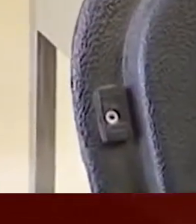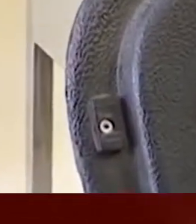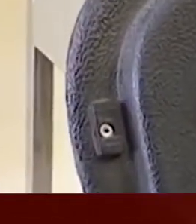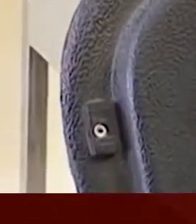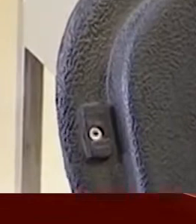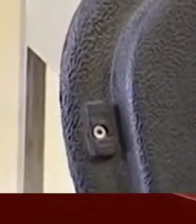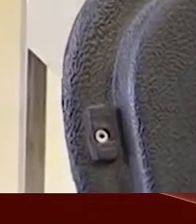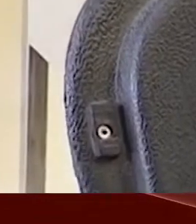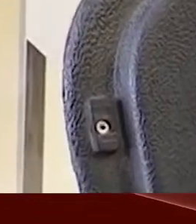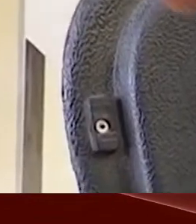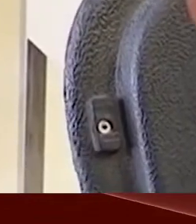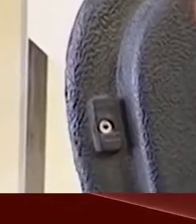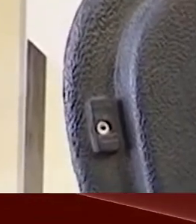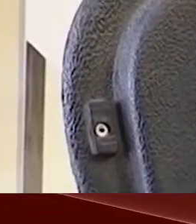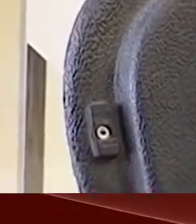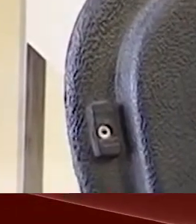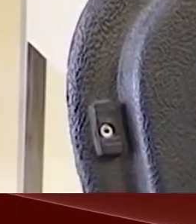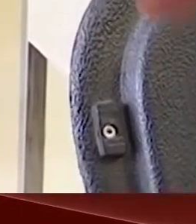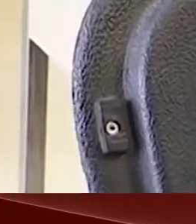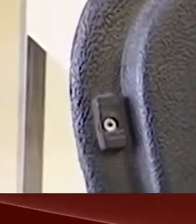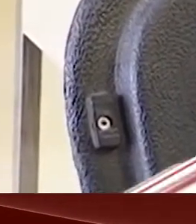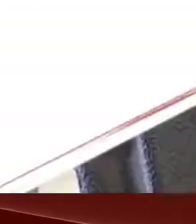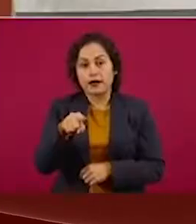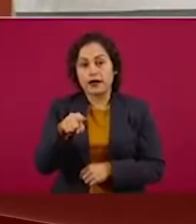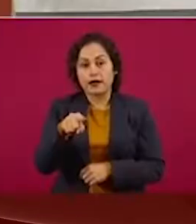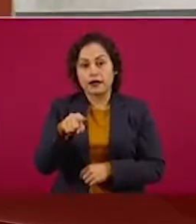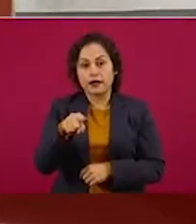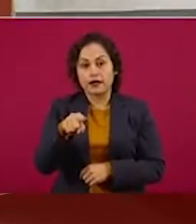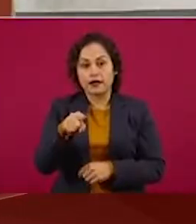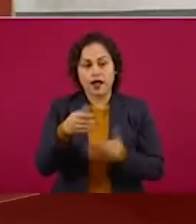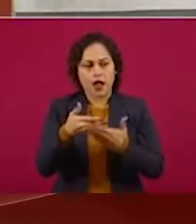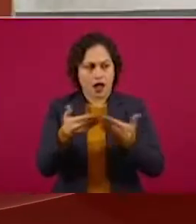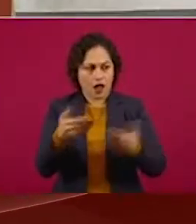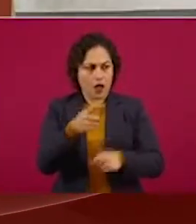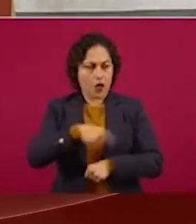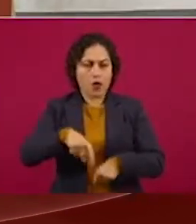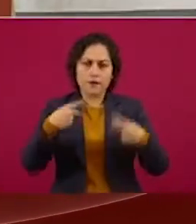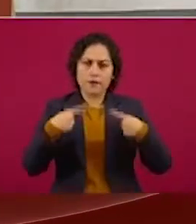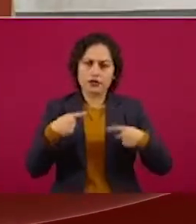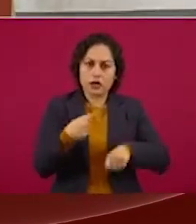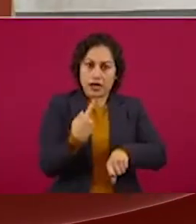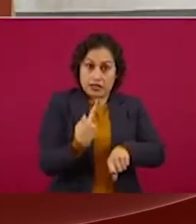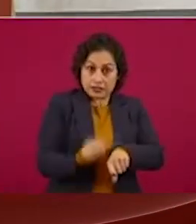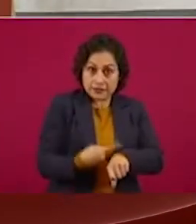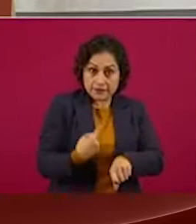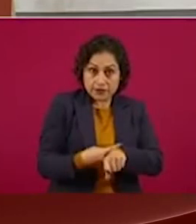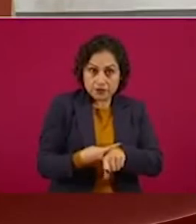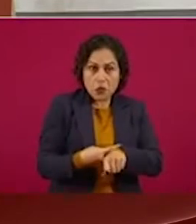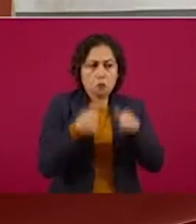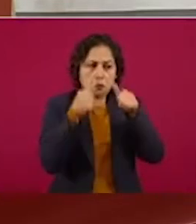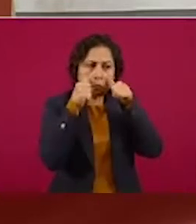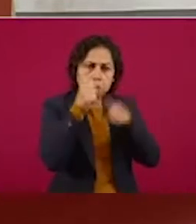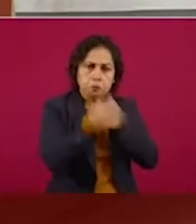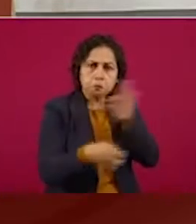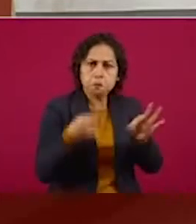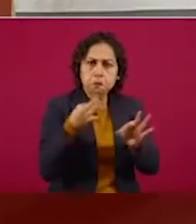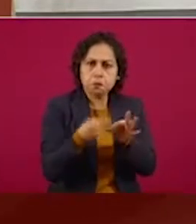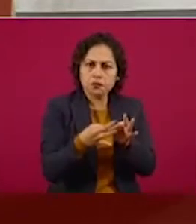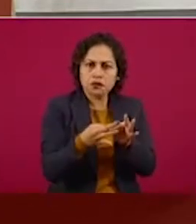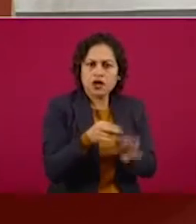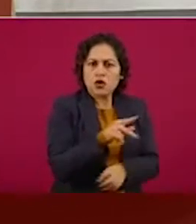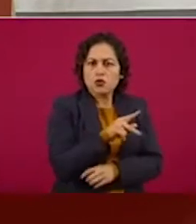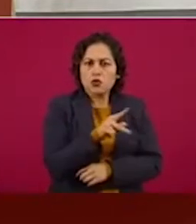Arcada Tienda del Sol y Delegación Santa Rosa Jauregui. Y en la mañanera, el presidente Andrés Manuel López Obrador